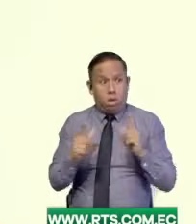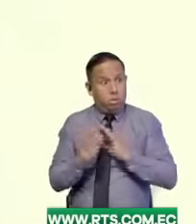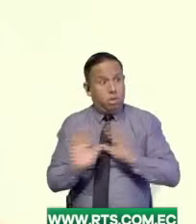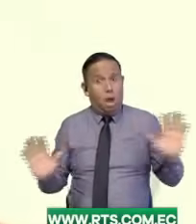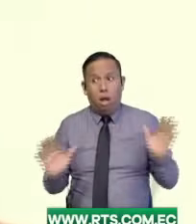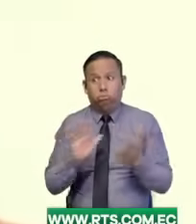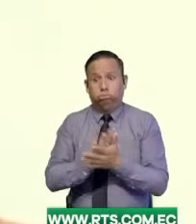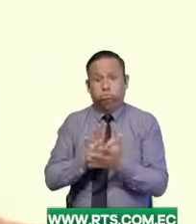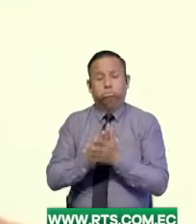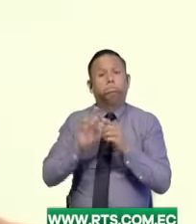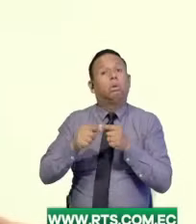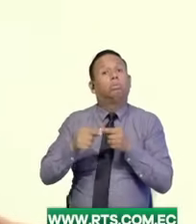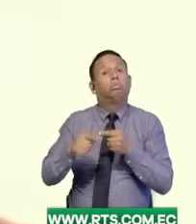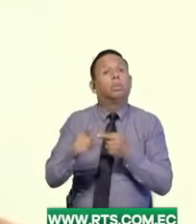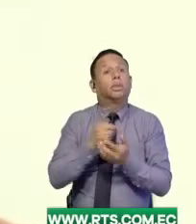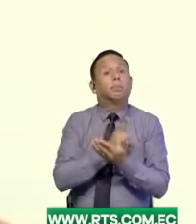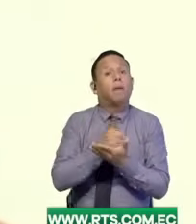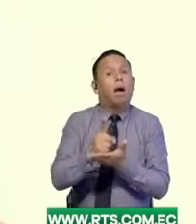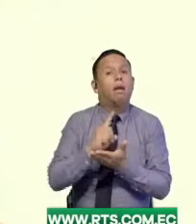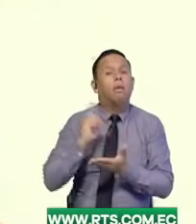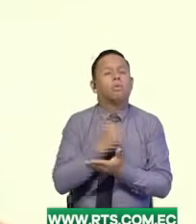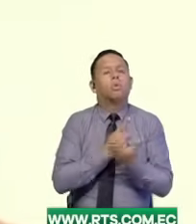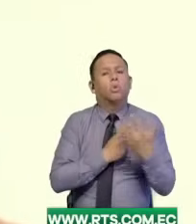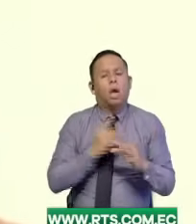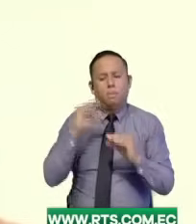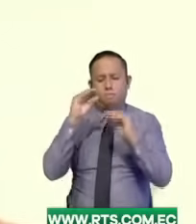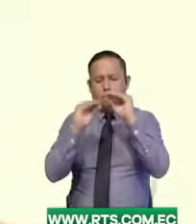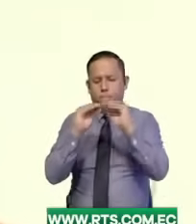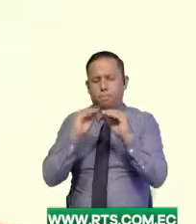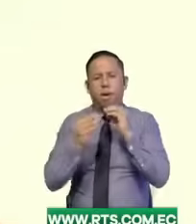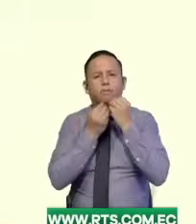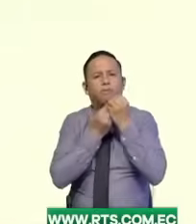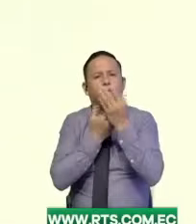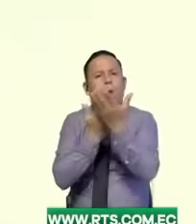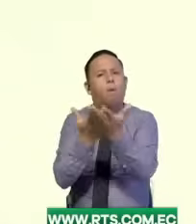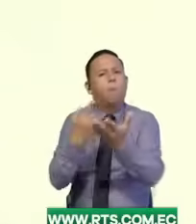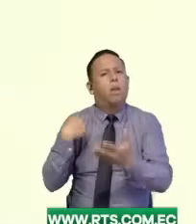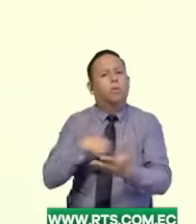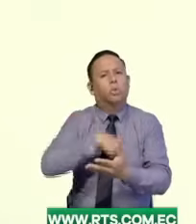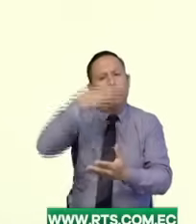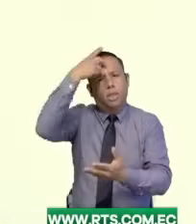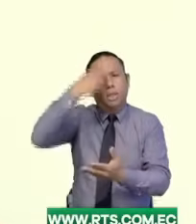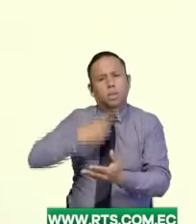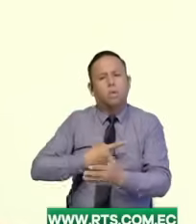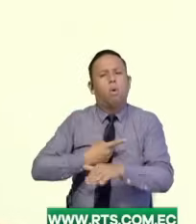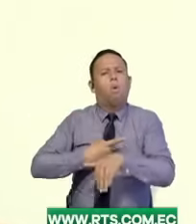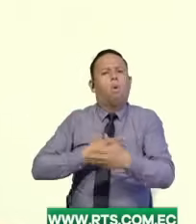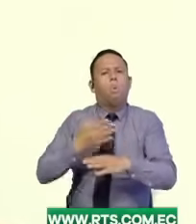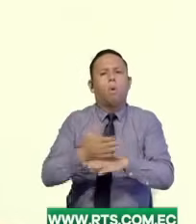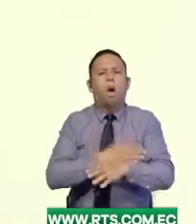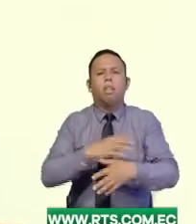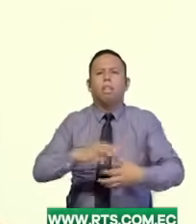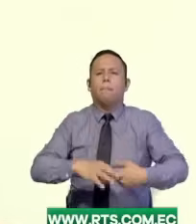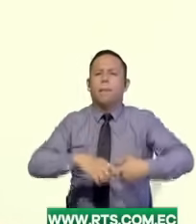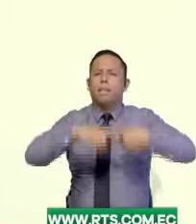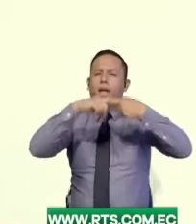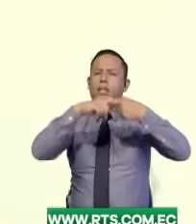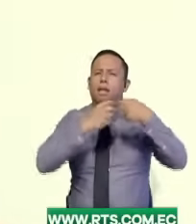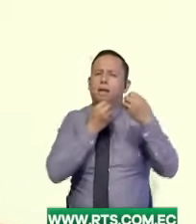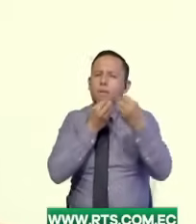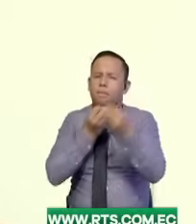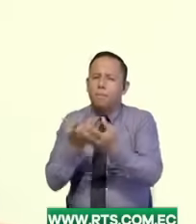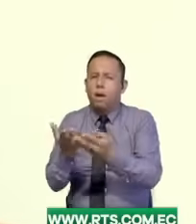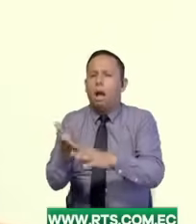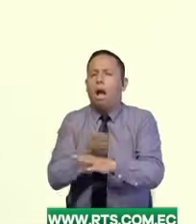esta semana ya tendremos que tener un informe resolutorio acerca de las apelaciones que estaban pendientes. No sacábamos este informe debido